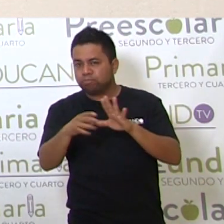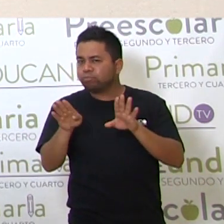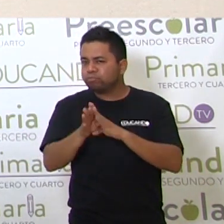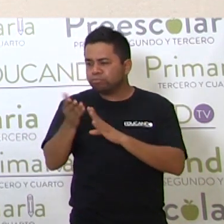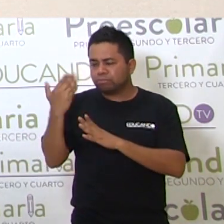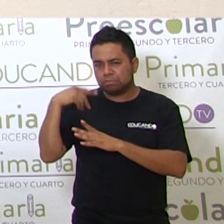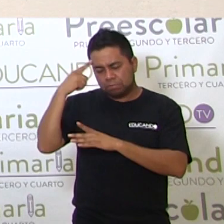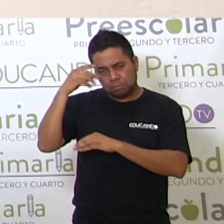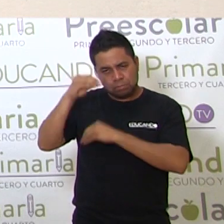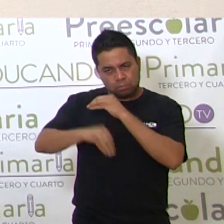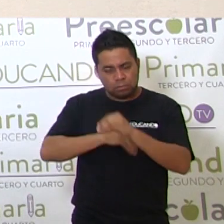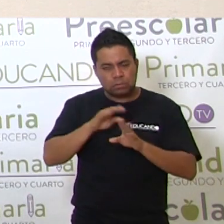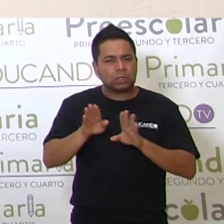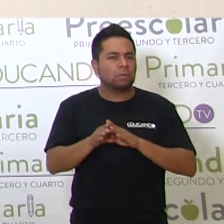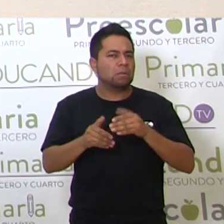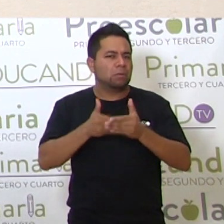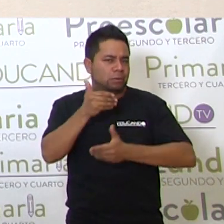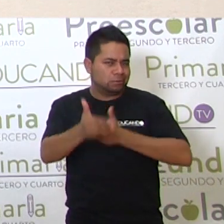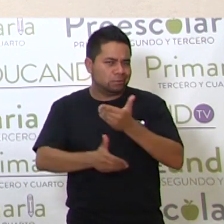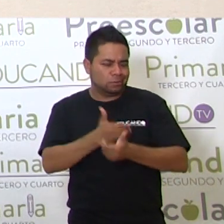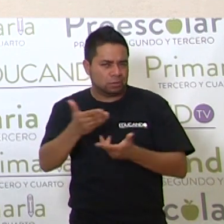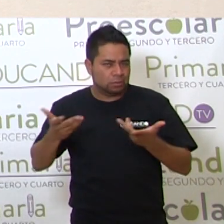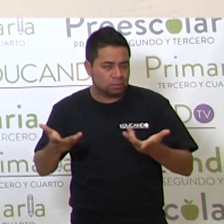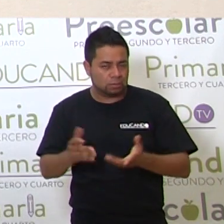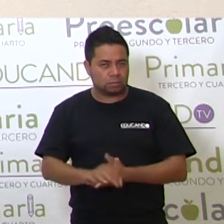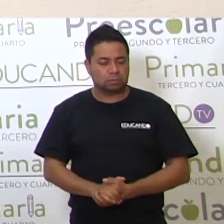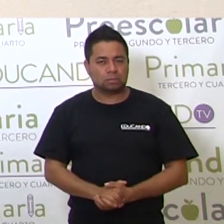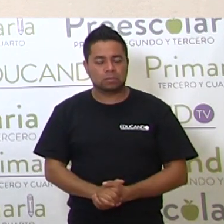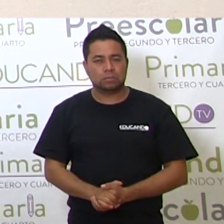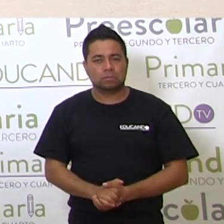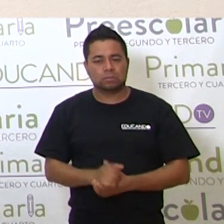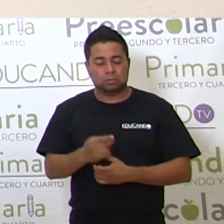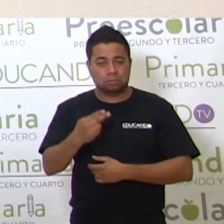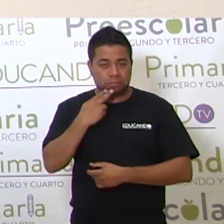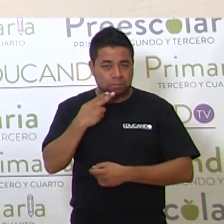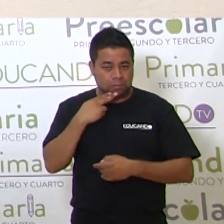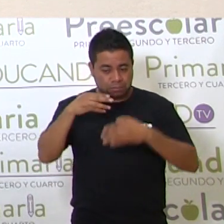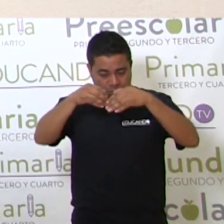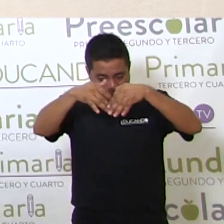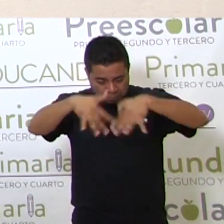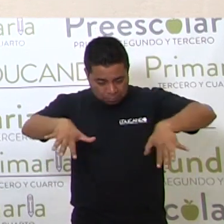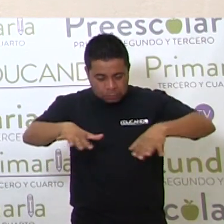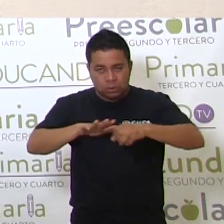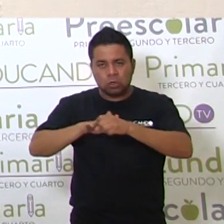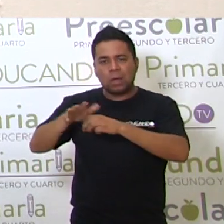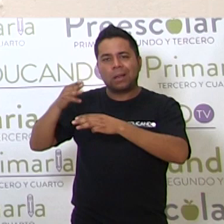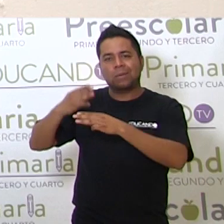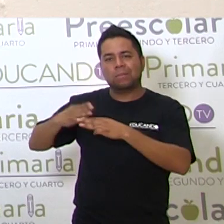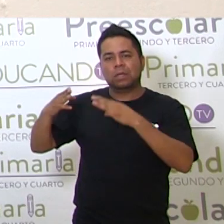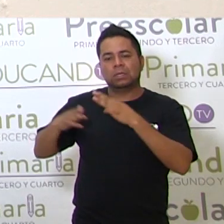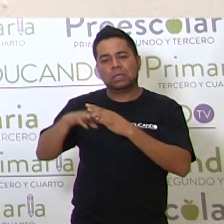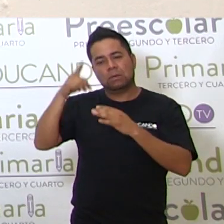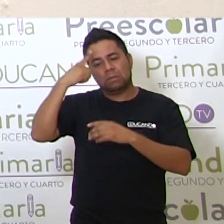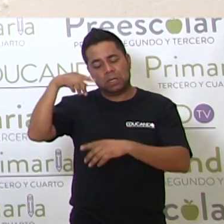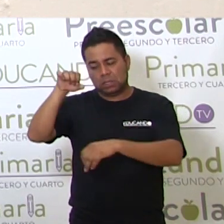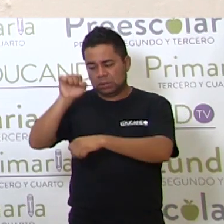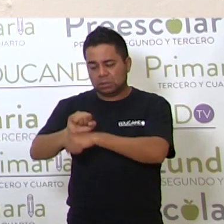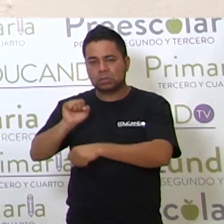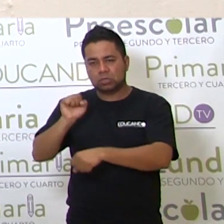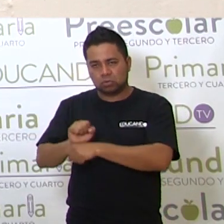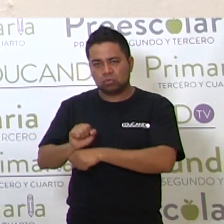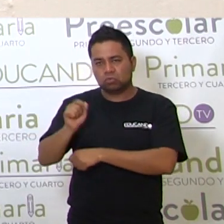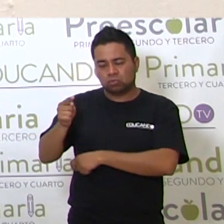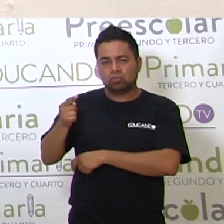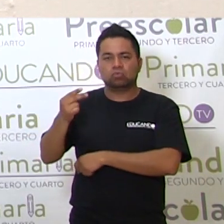hecho? ¿En qué proceso han utilizado el mapa conceptual? ¿En qué materia de secundaria han